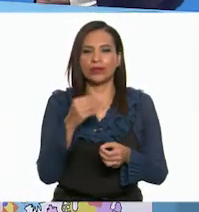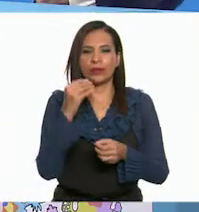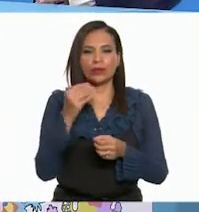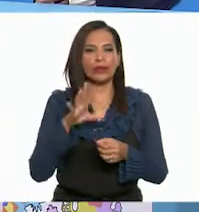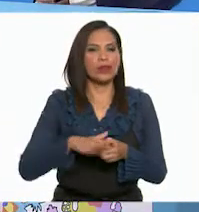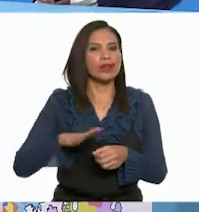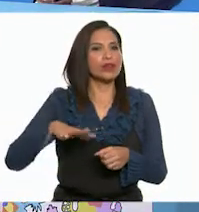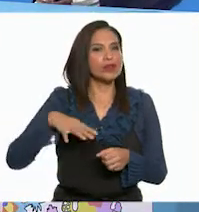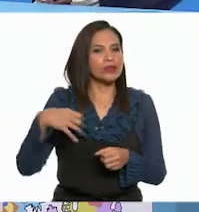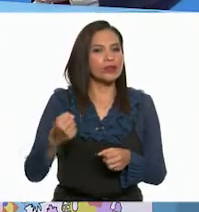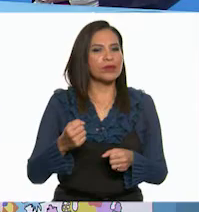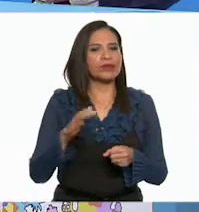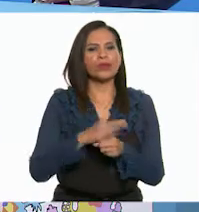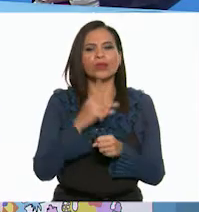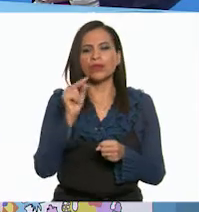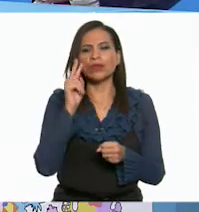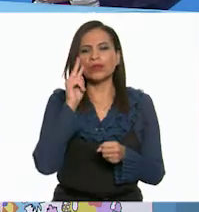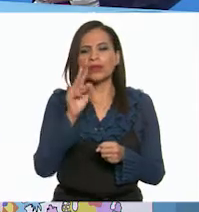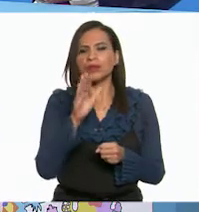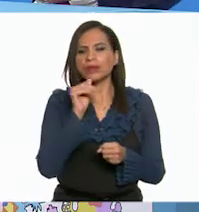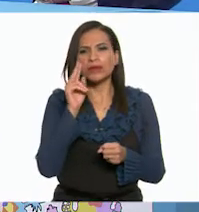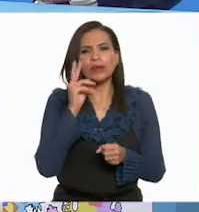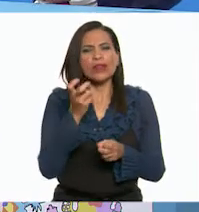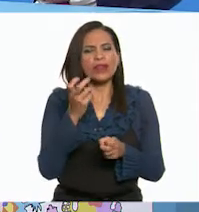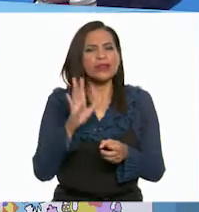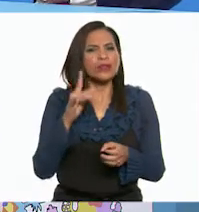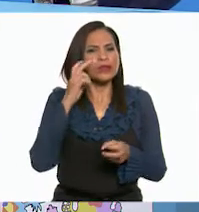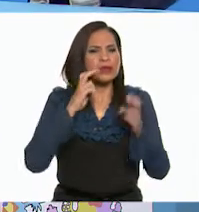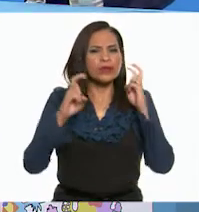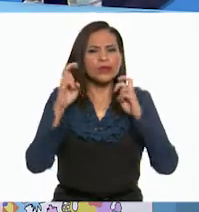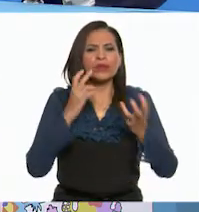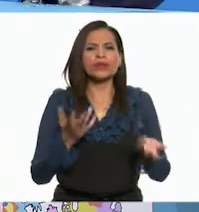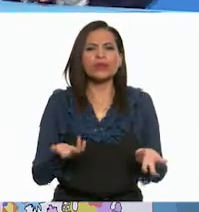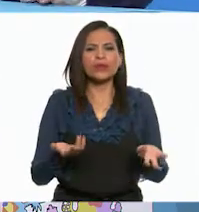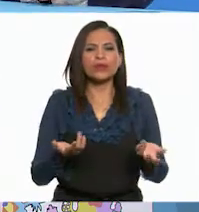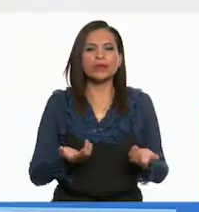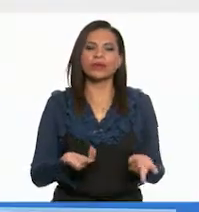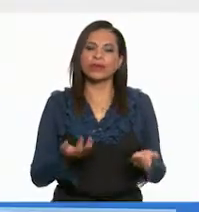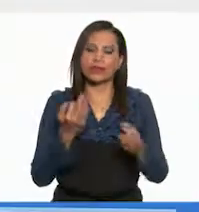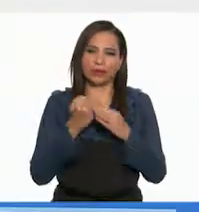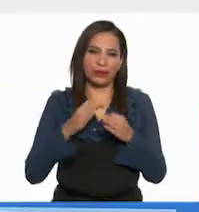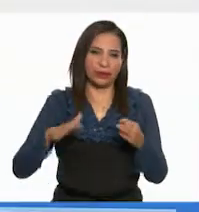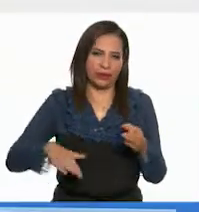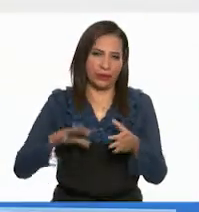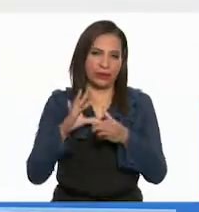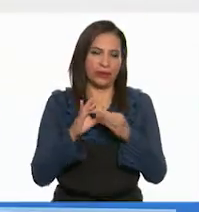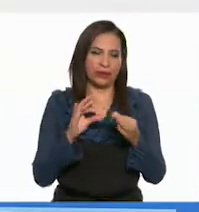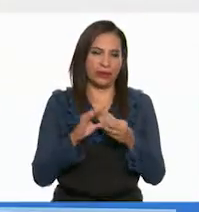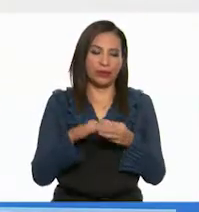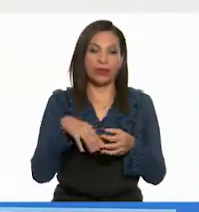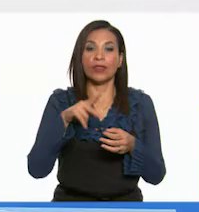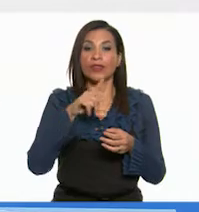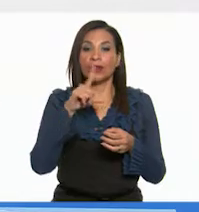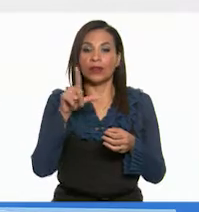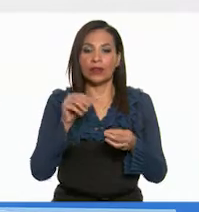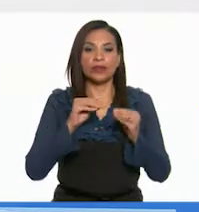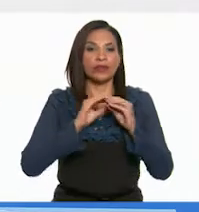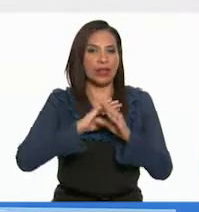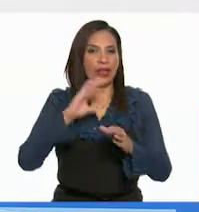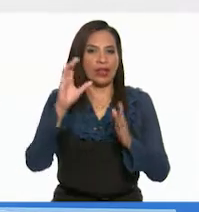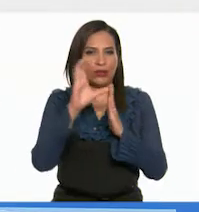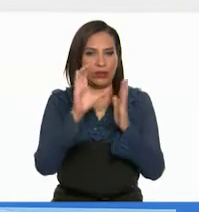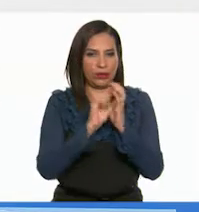tanto esfuerzo, ¿por qué no lograste ver ese sueño? Bueno, como les comenté, aún después promulgada